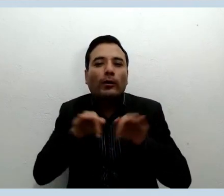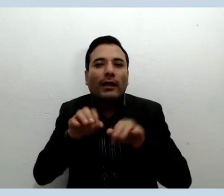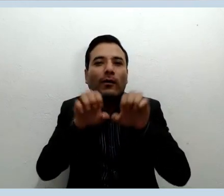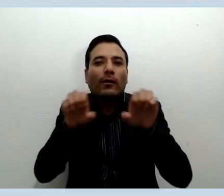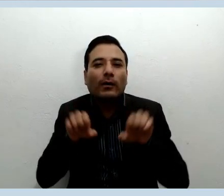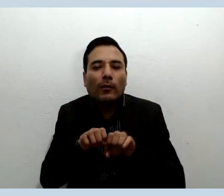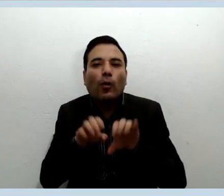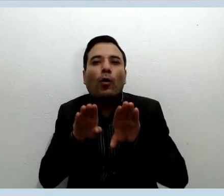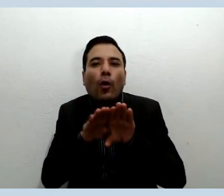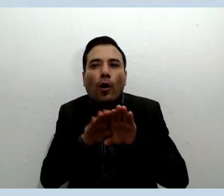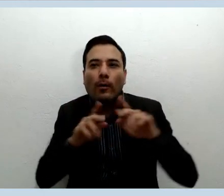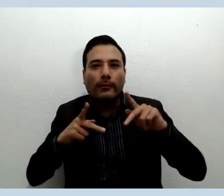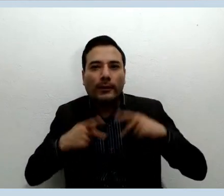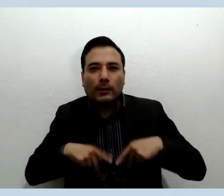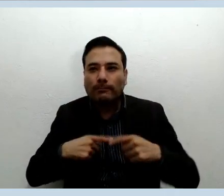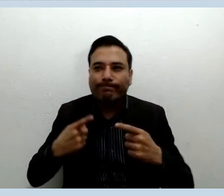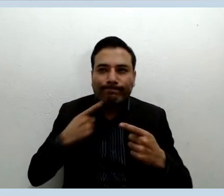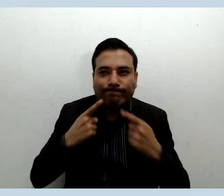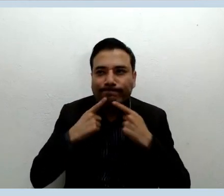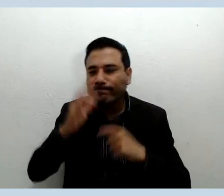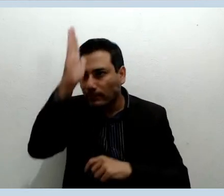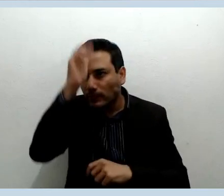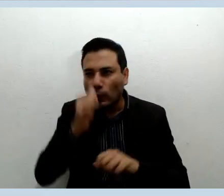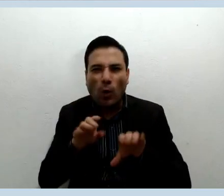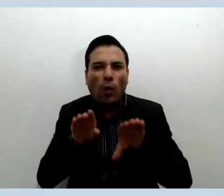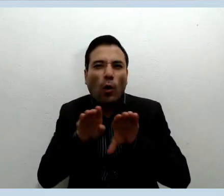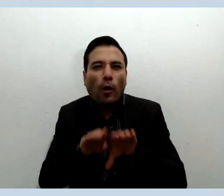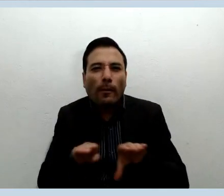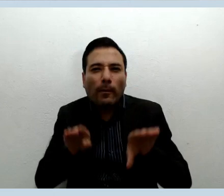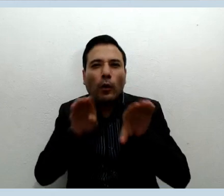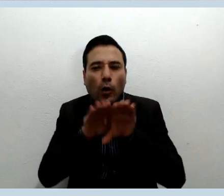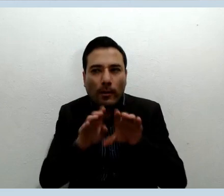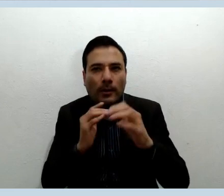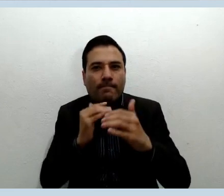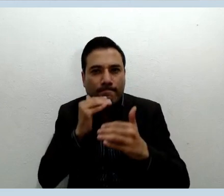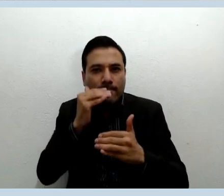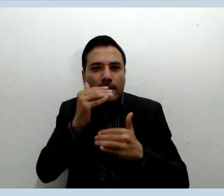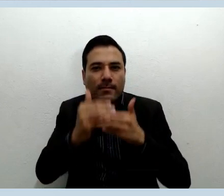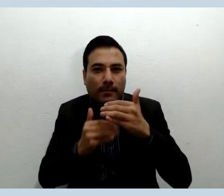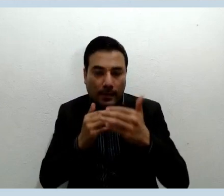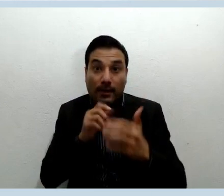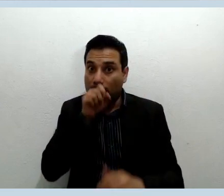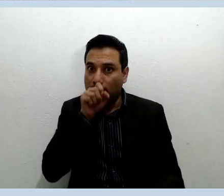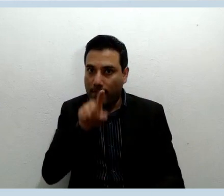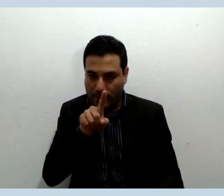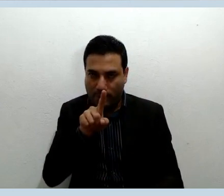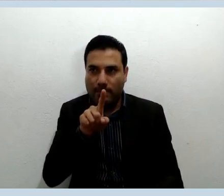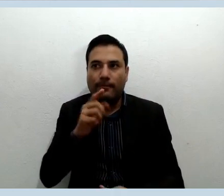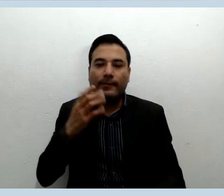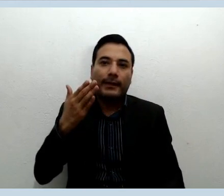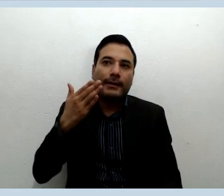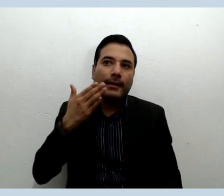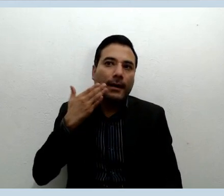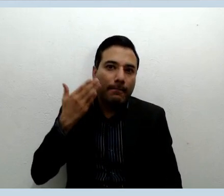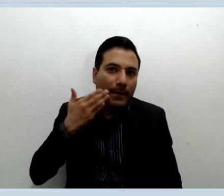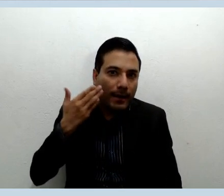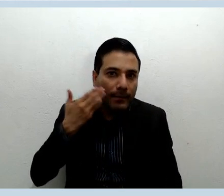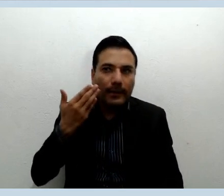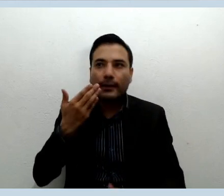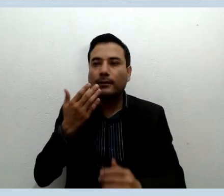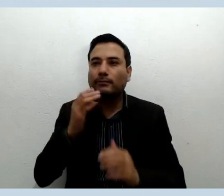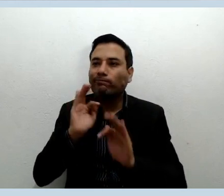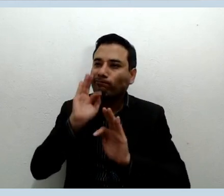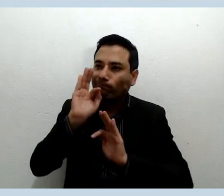personas y desde una perspectiva pues más eh amable más sostenible incluso